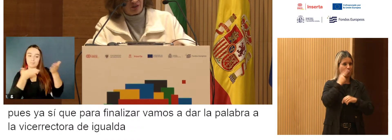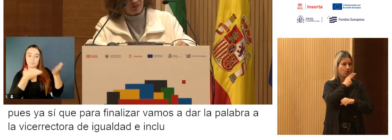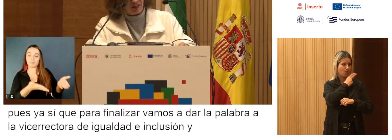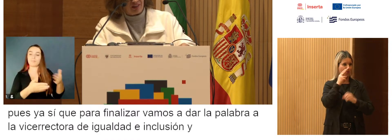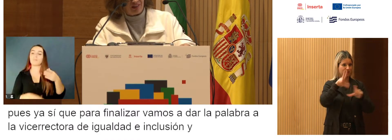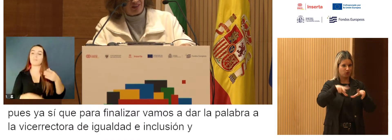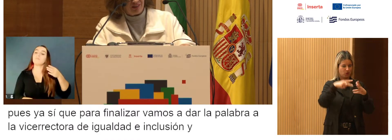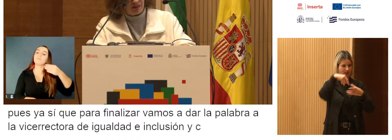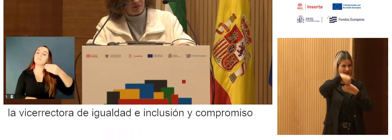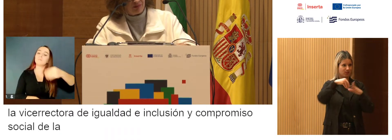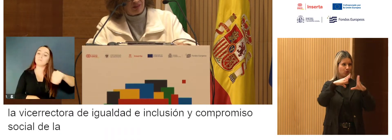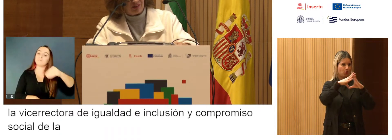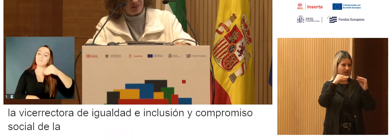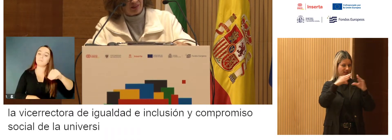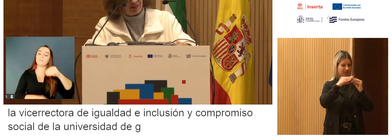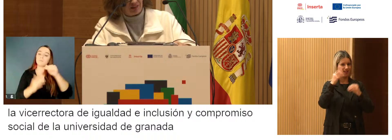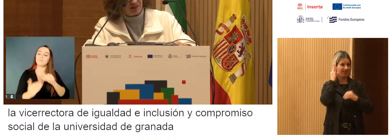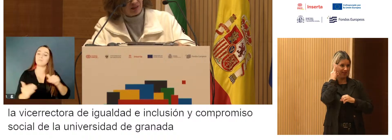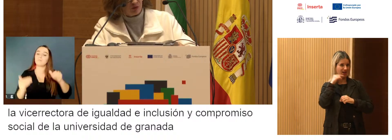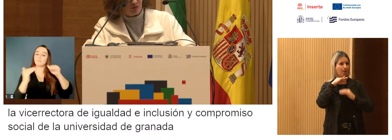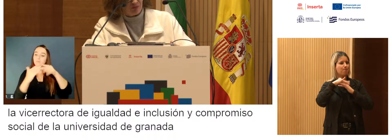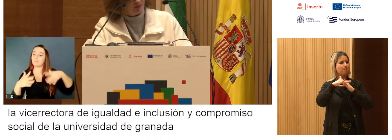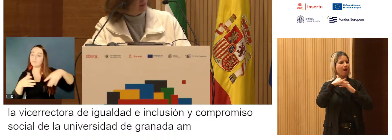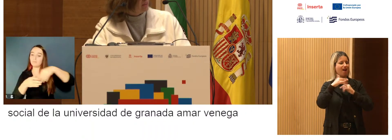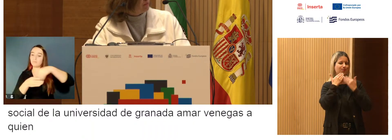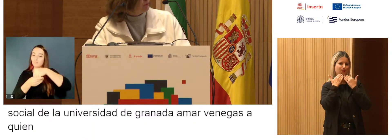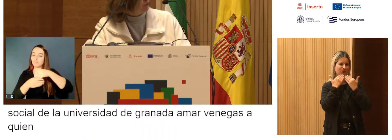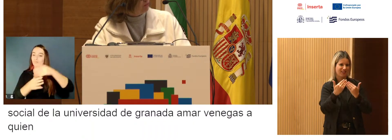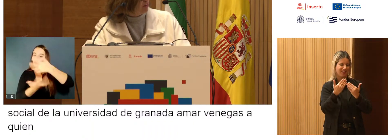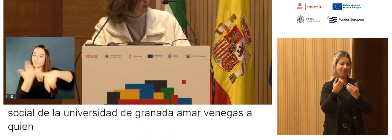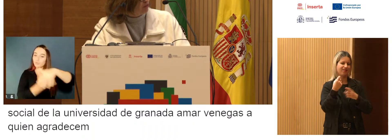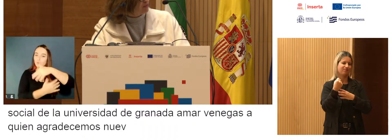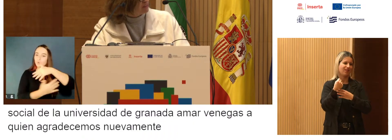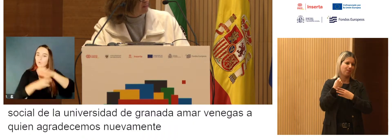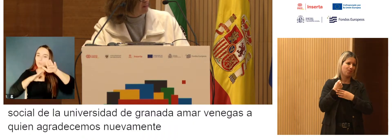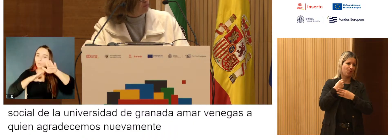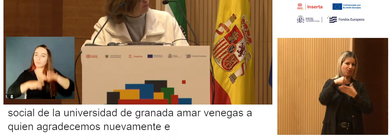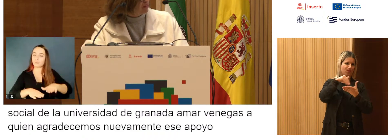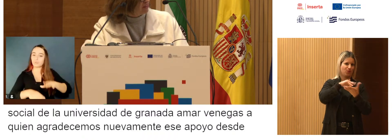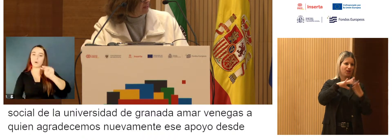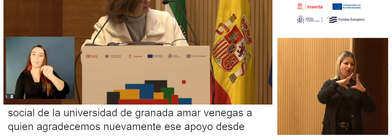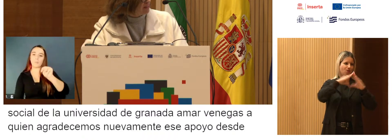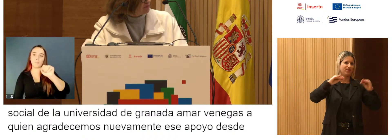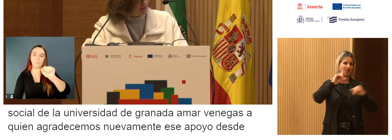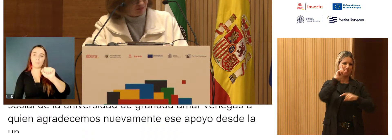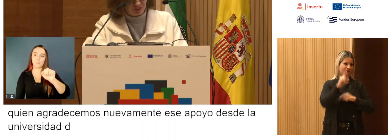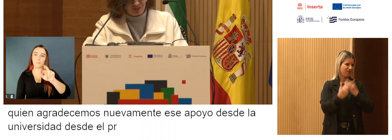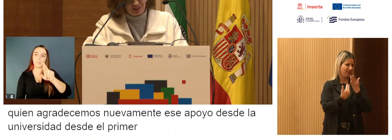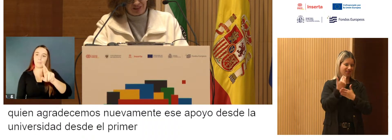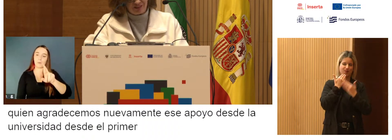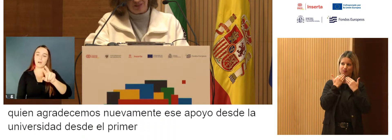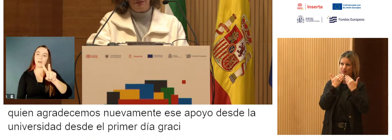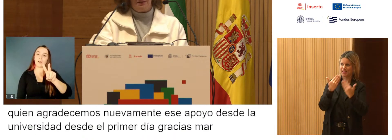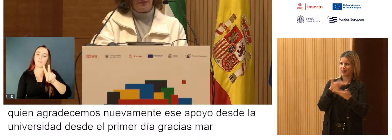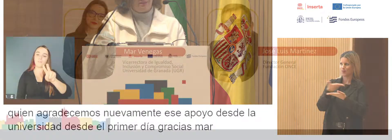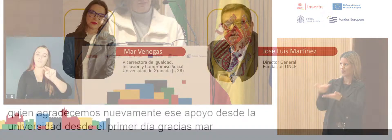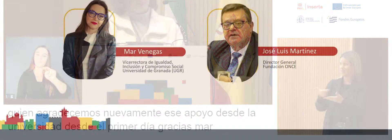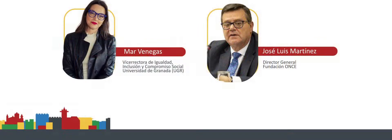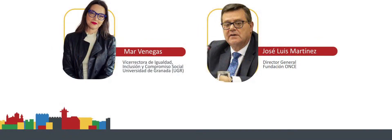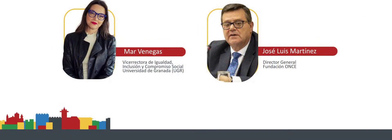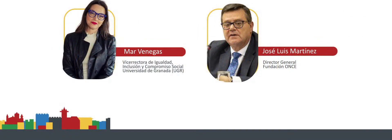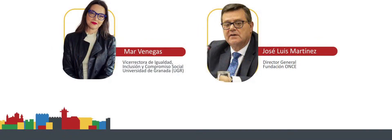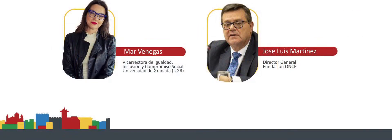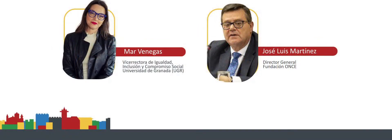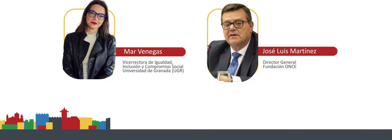Social de la Universidad de Granada, a Mar Venegas, a quien agradecemos nuevamente ese apoyo desde la Universidad desde el primer día. Gracias, Mar, cuando quieras.